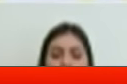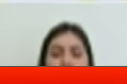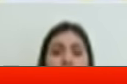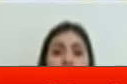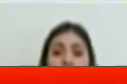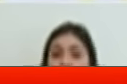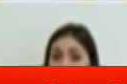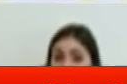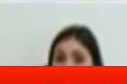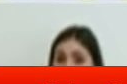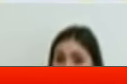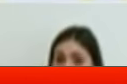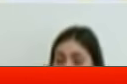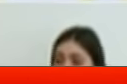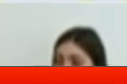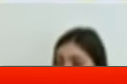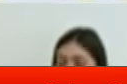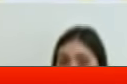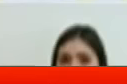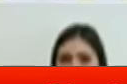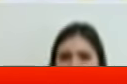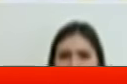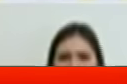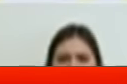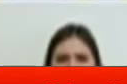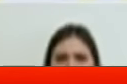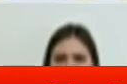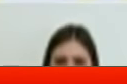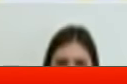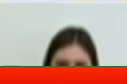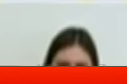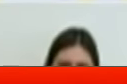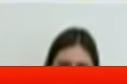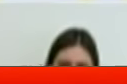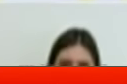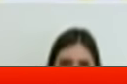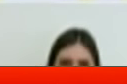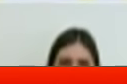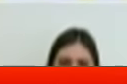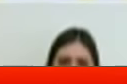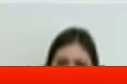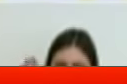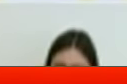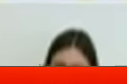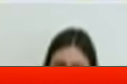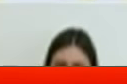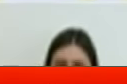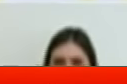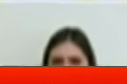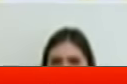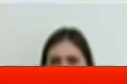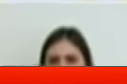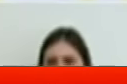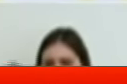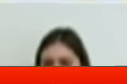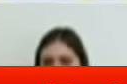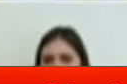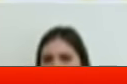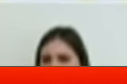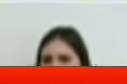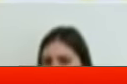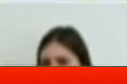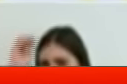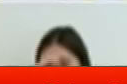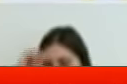última semana he dedicado mi tiempo a estudiar el dictamen que hoy debatimos y he llegado a estas conclusiones.